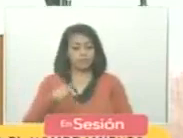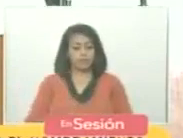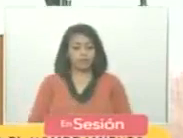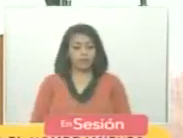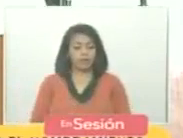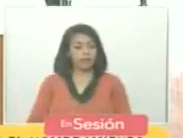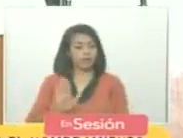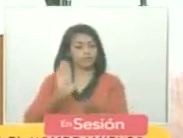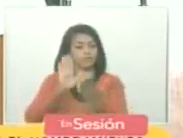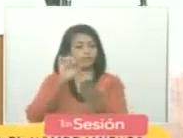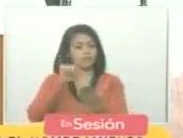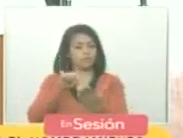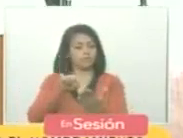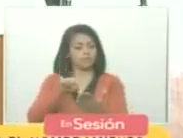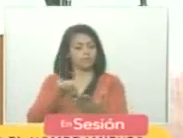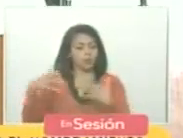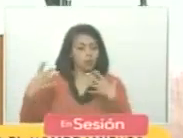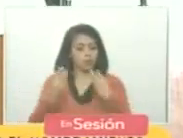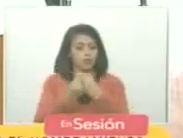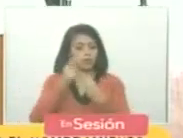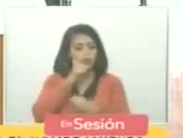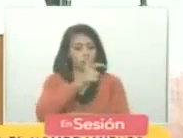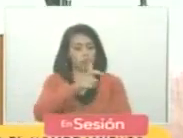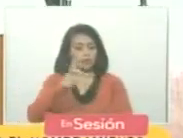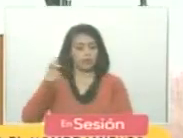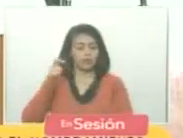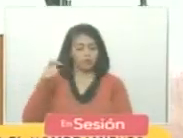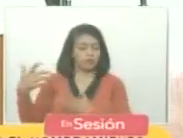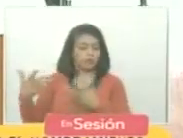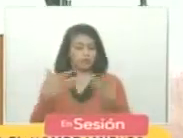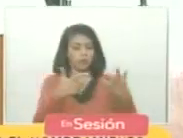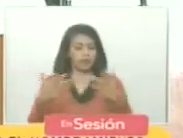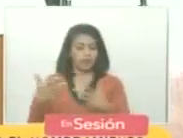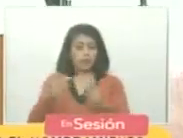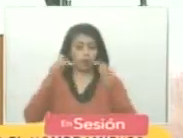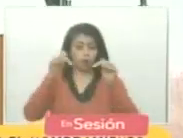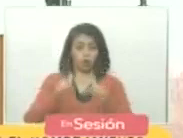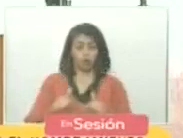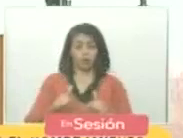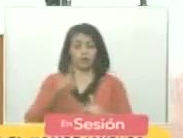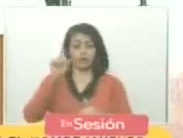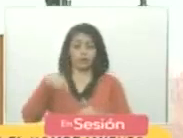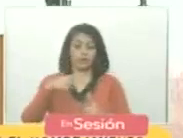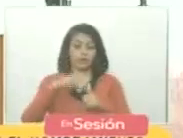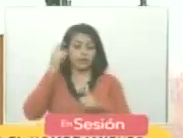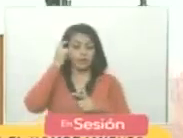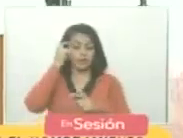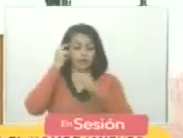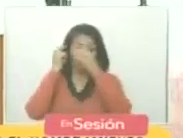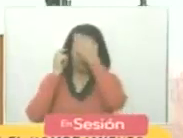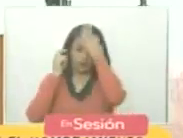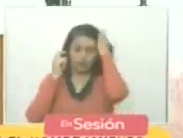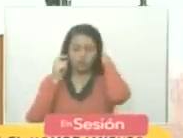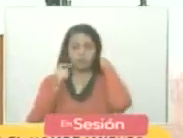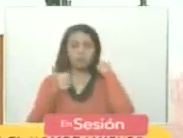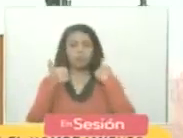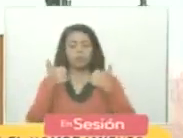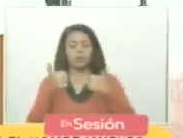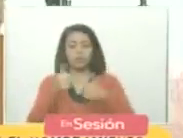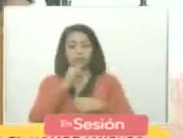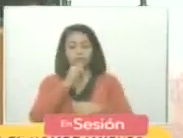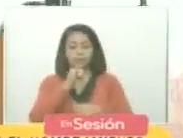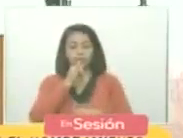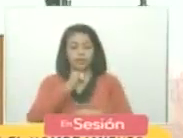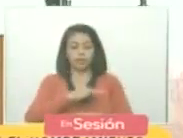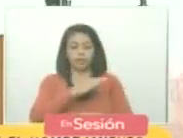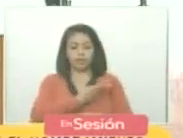al frente, acompañando a este pueblo de batalla. Y hoy también es un día de buenas noticias. Señor